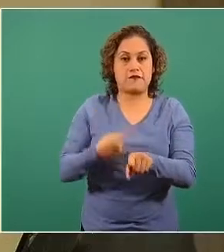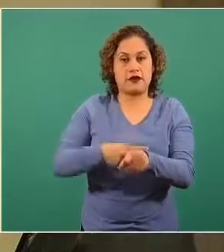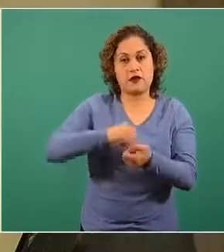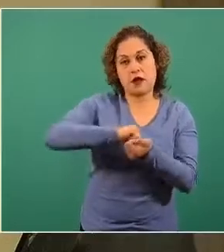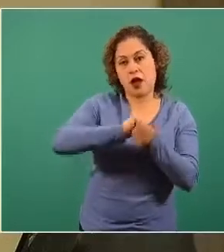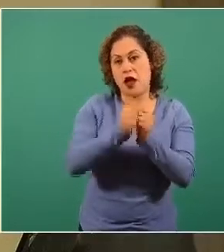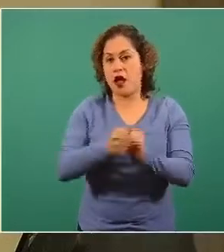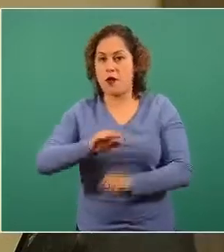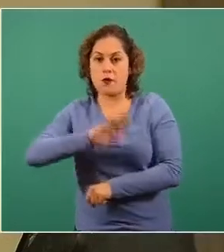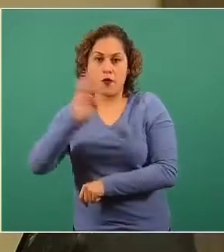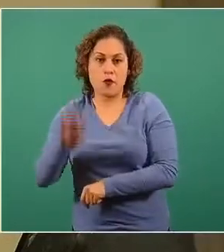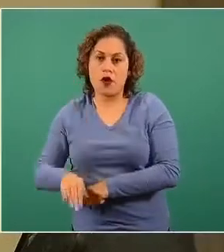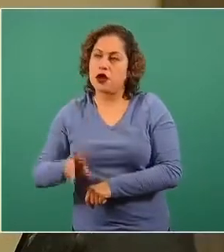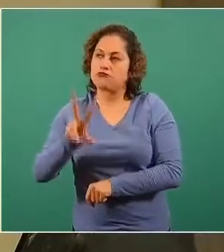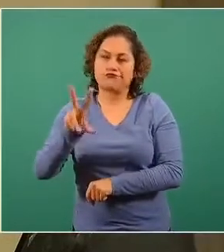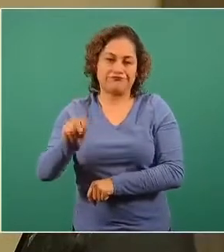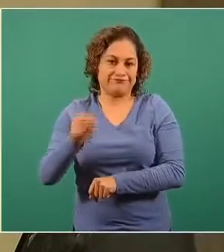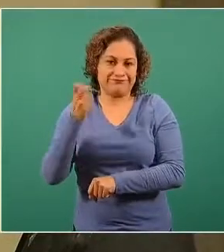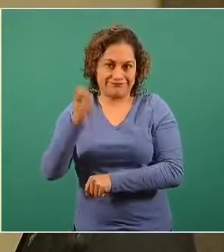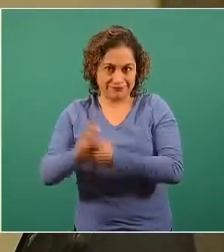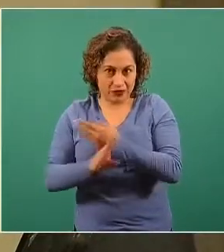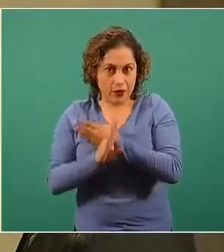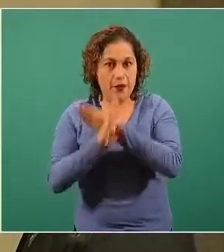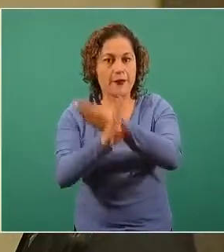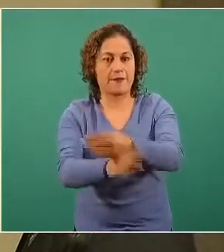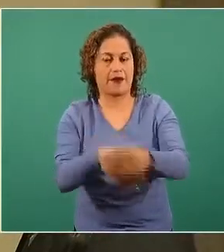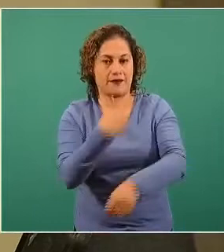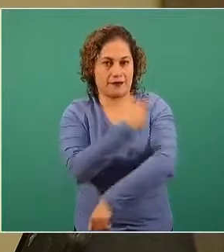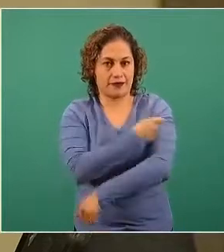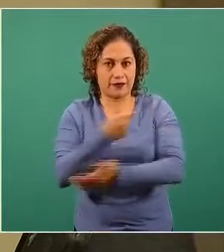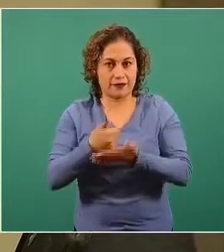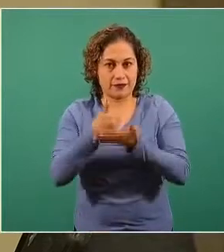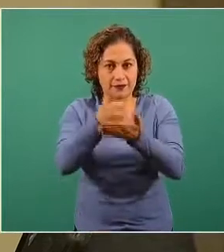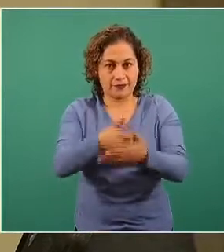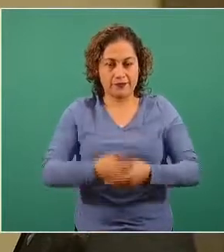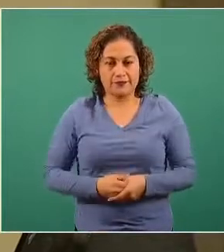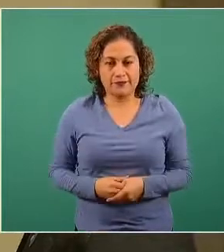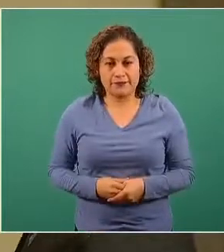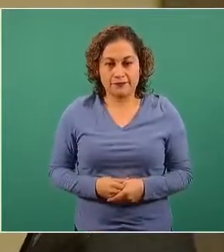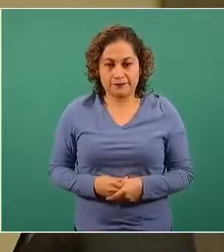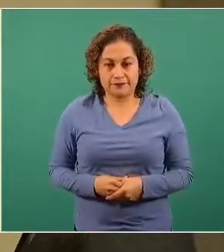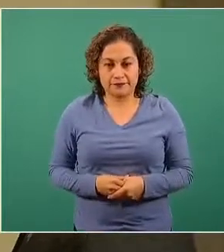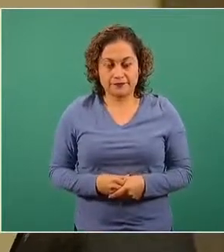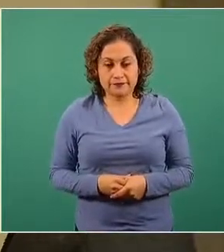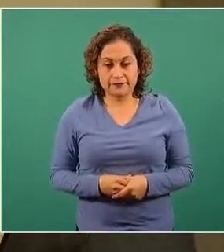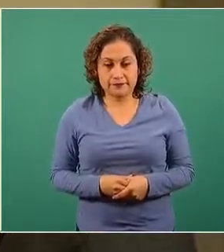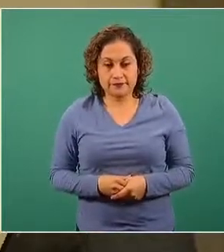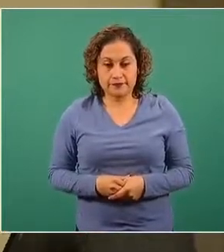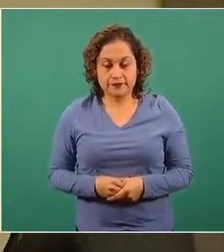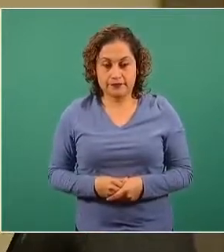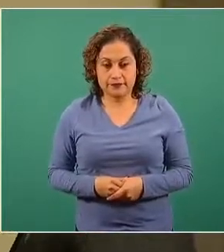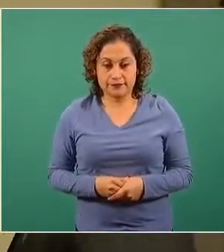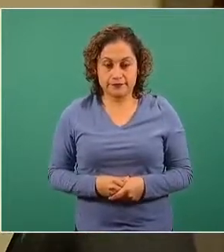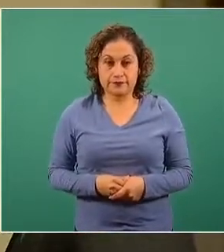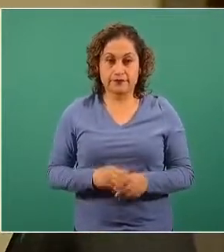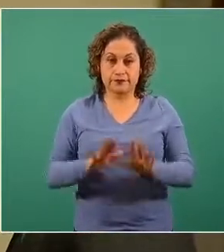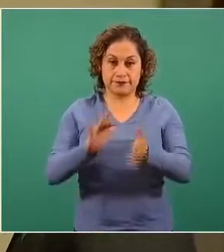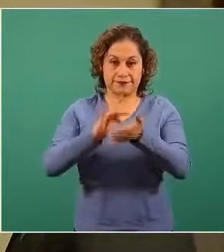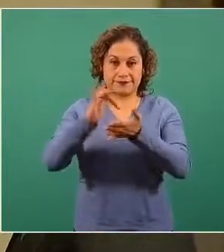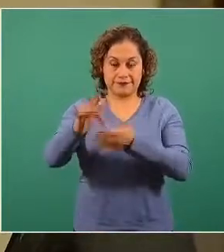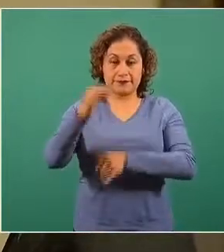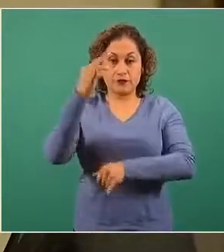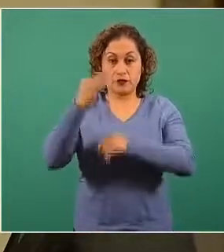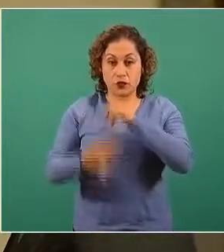infección, complicaciones y muerte, y por lo tanto serán defunciones que ya no se presentarán. Gracias. Y por último, sobre